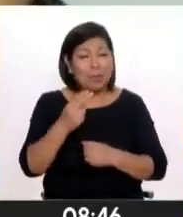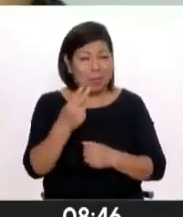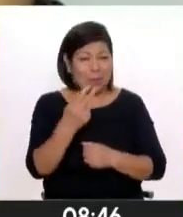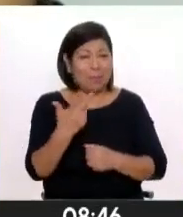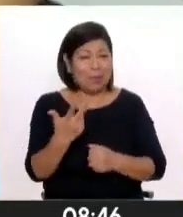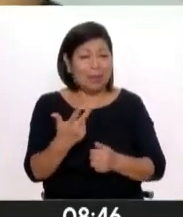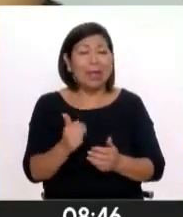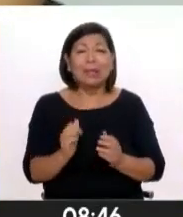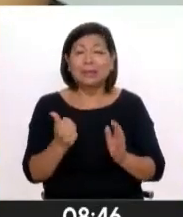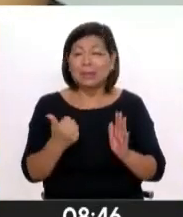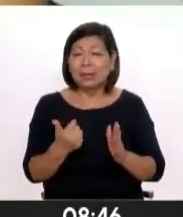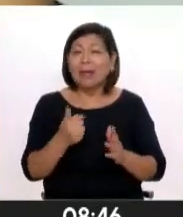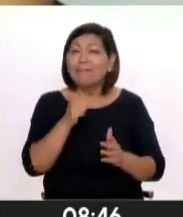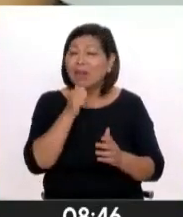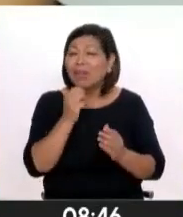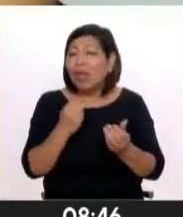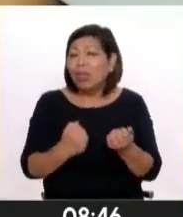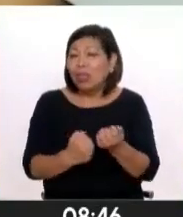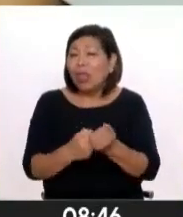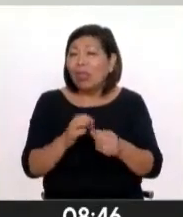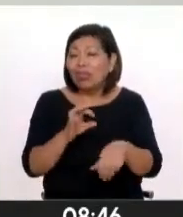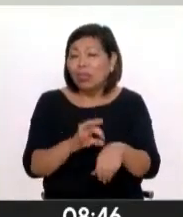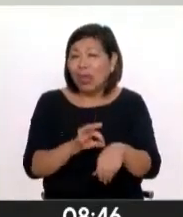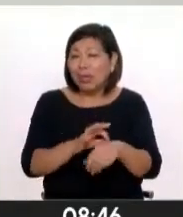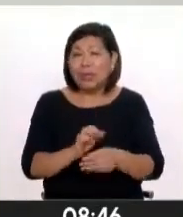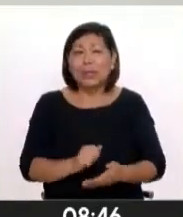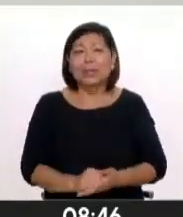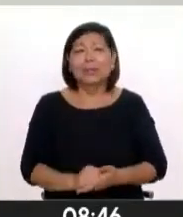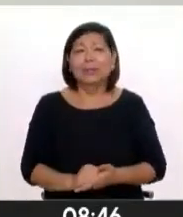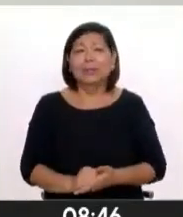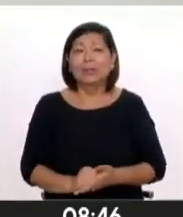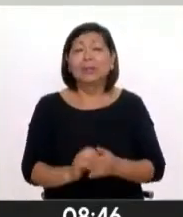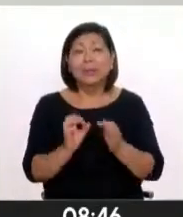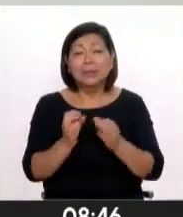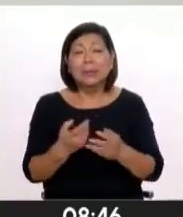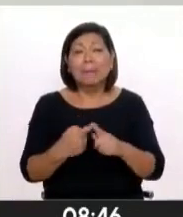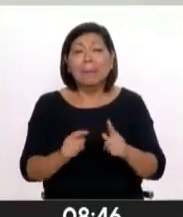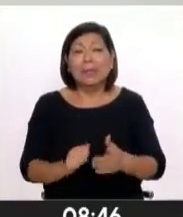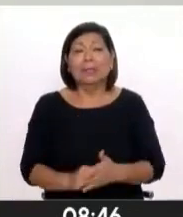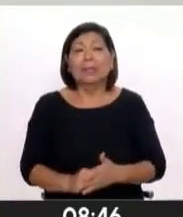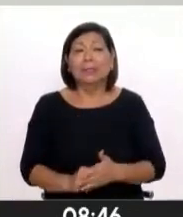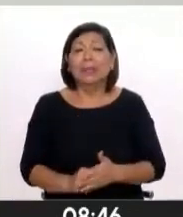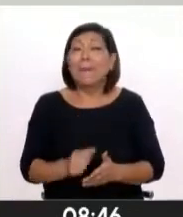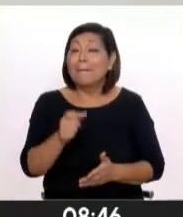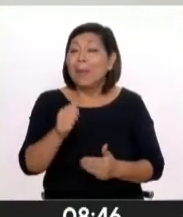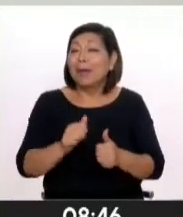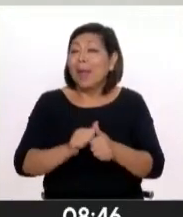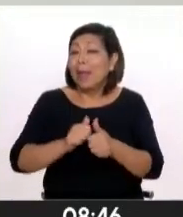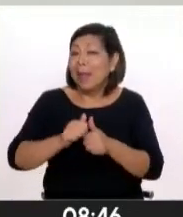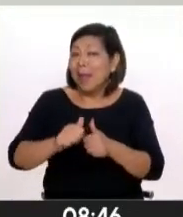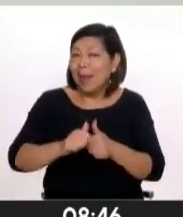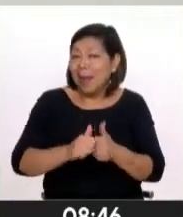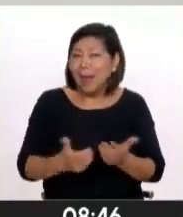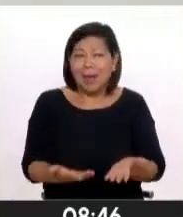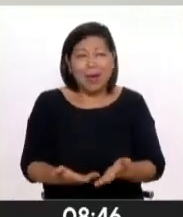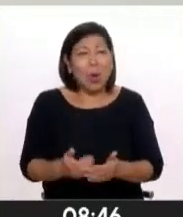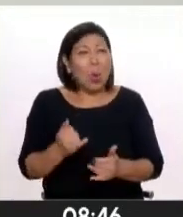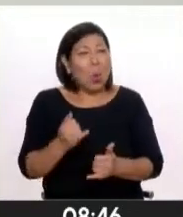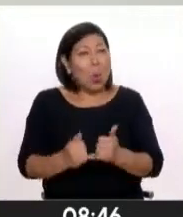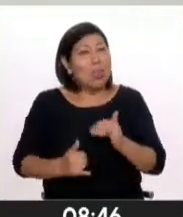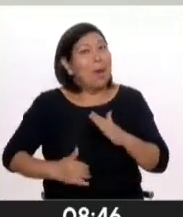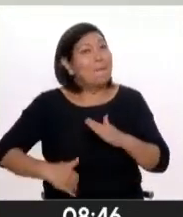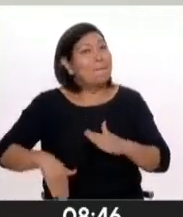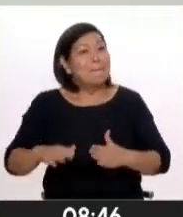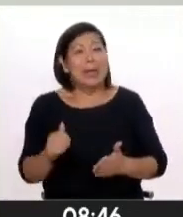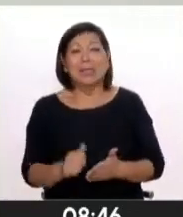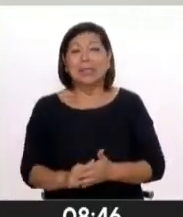lleva 6 casos por falta de atención oportuna. Tratar de convencer, como bien sabemos, en zonas alejadas, el paciente mayormente da